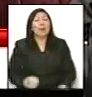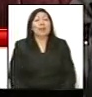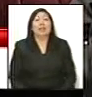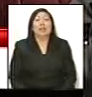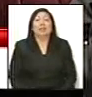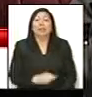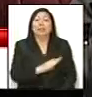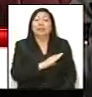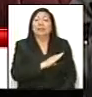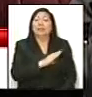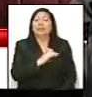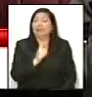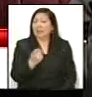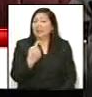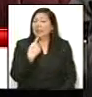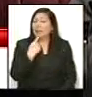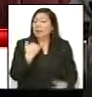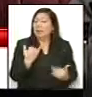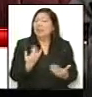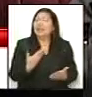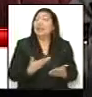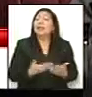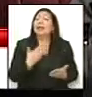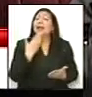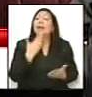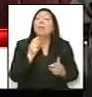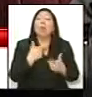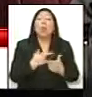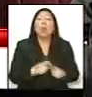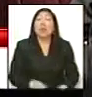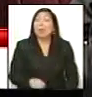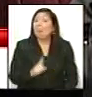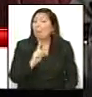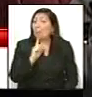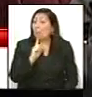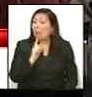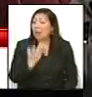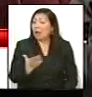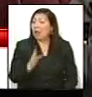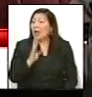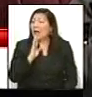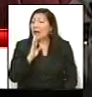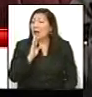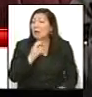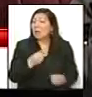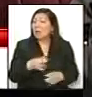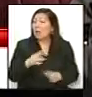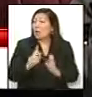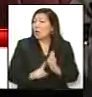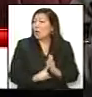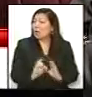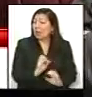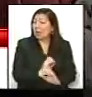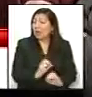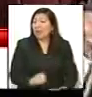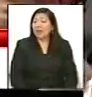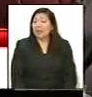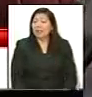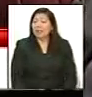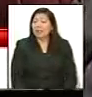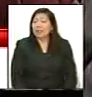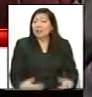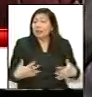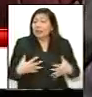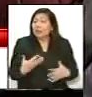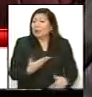la fiscalización. Eso es lo que estamos haciendo ahora. ¿Quién habla del paro agrario? Nadie. ¿Quién habla del abandono del norte? Nadie. Estamos